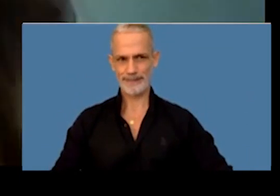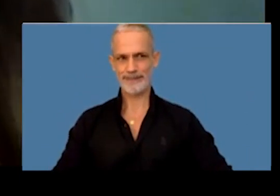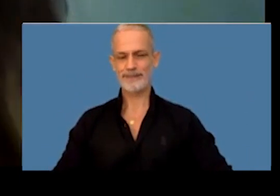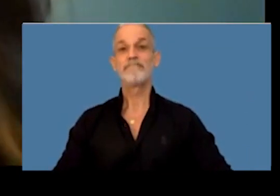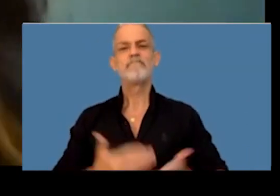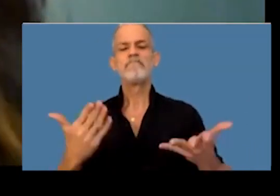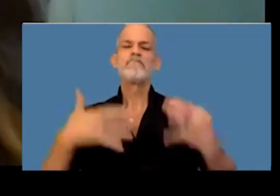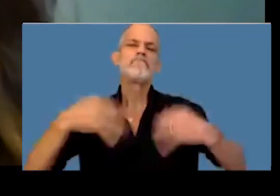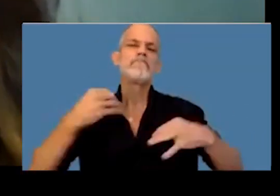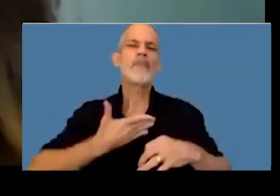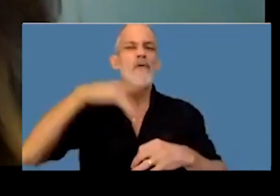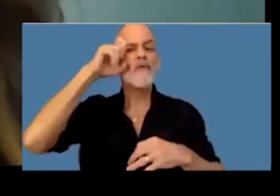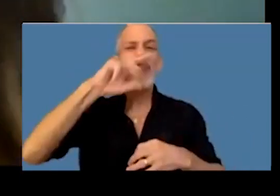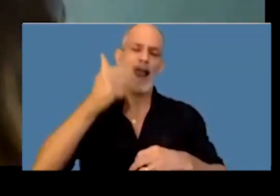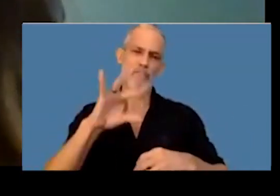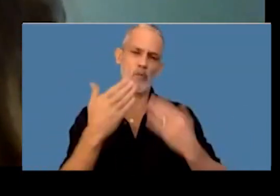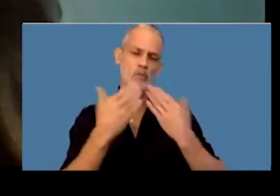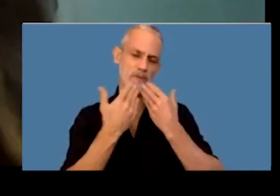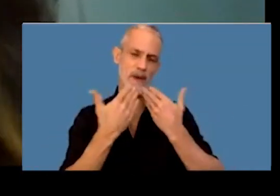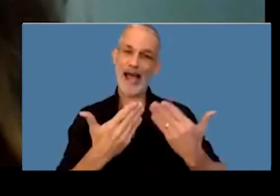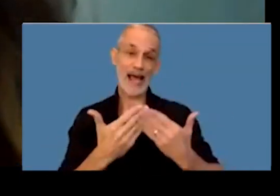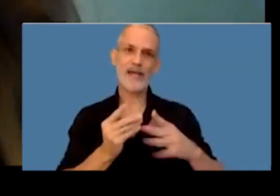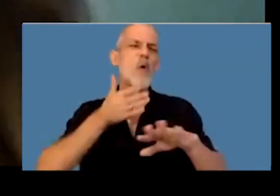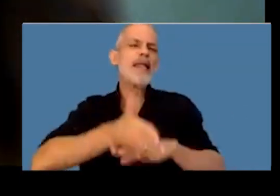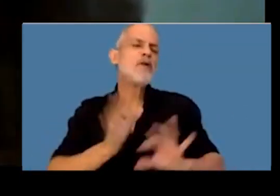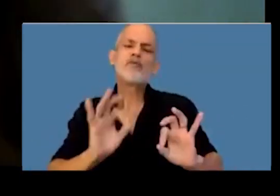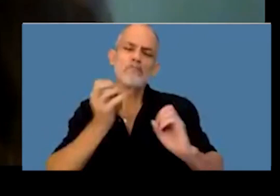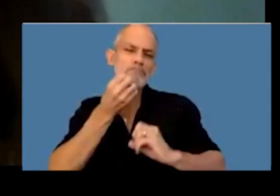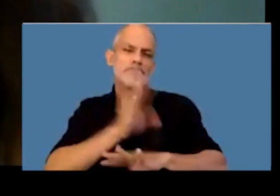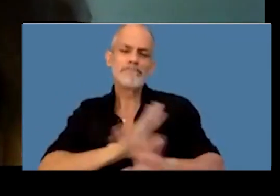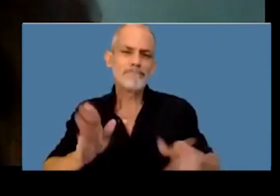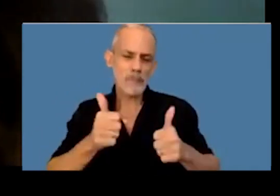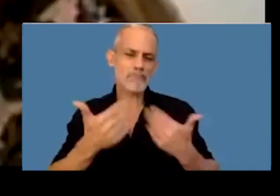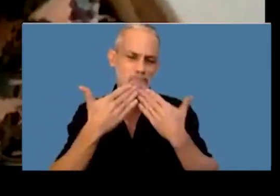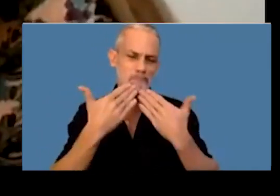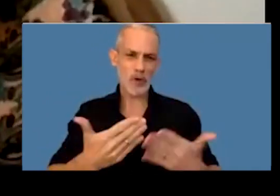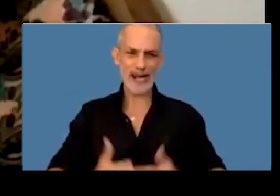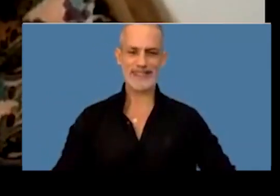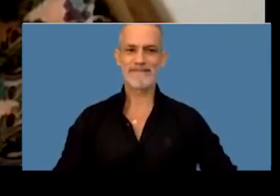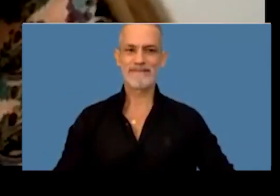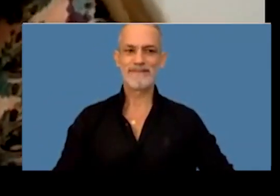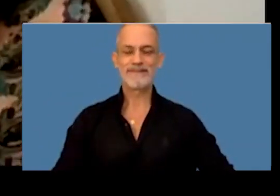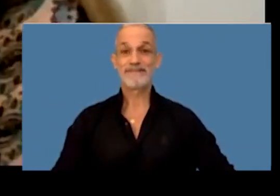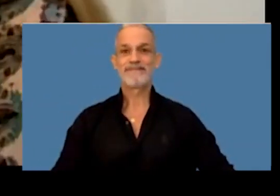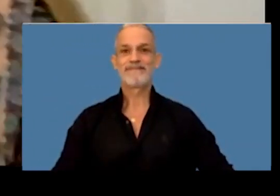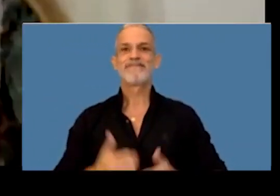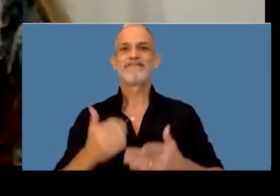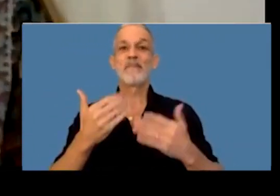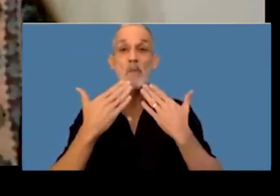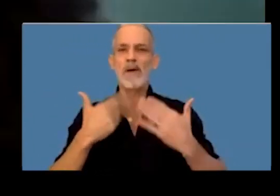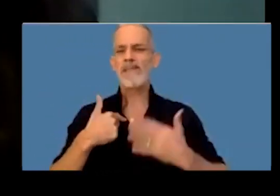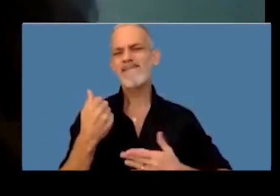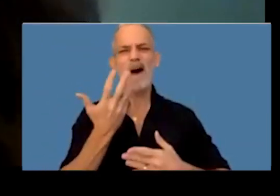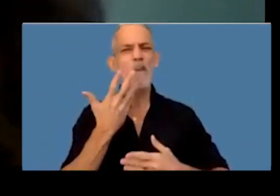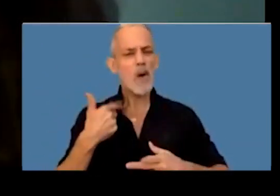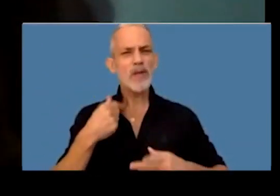Excelente, Fernando, muchísimas gracias. Una introducción maravillosa, realmente. Te súper agradezco, y aparte me encanta la mirada que tenés y